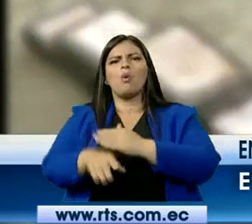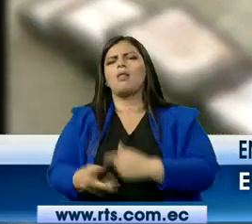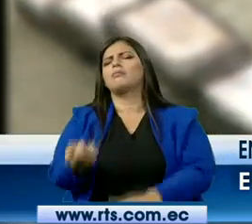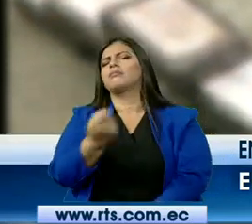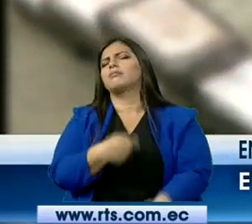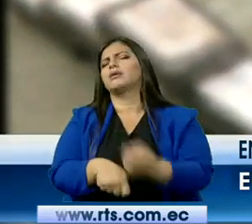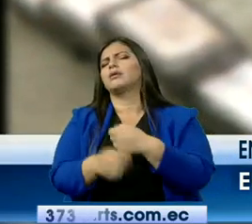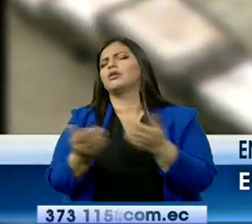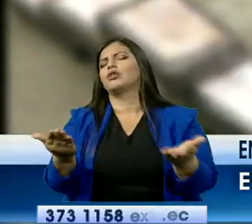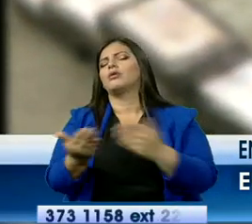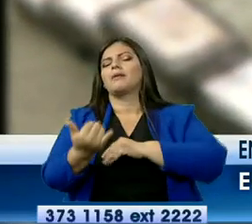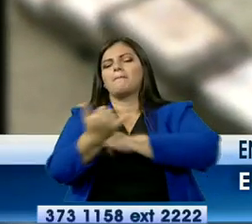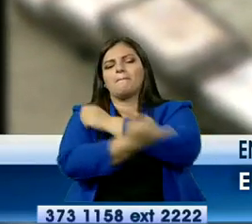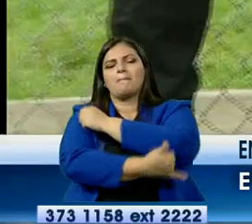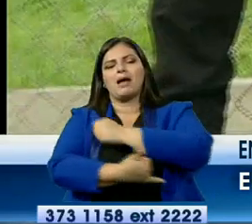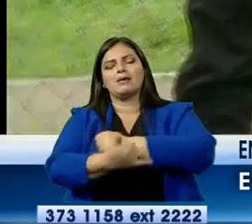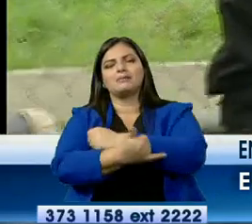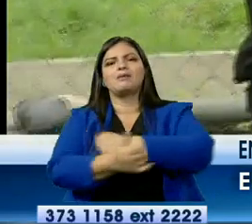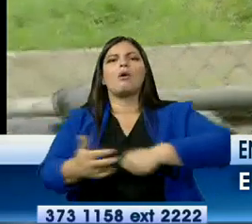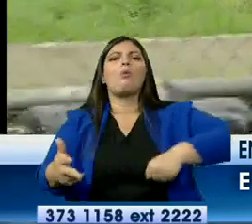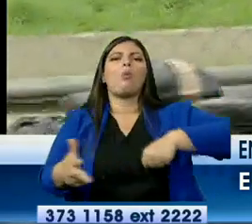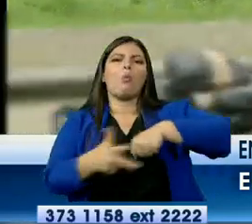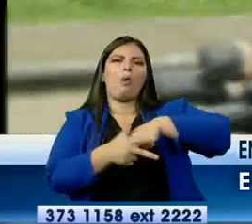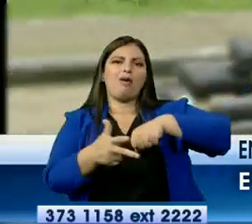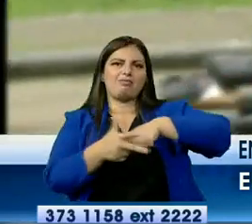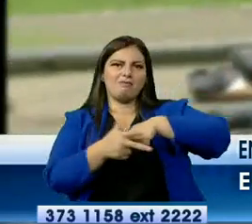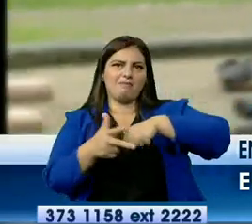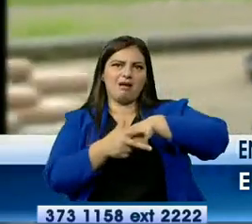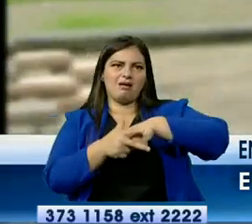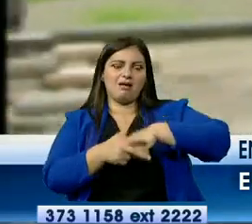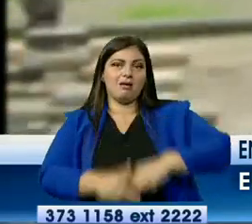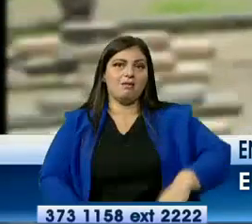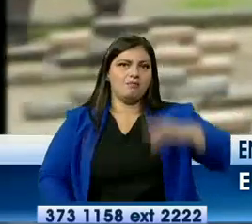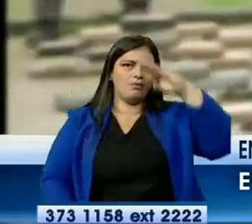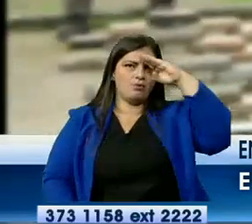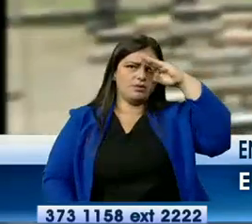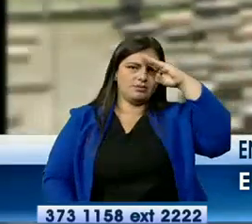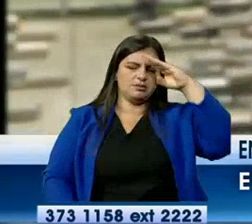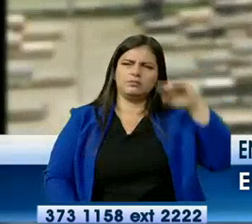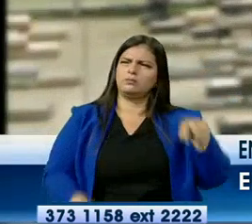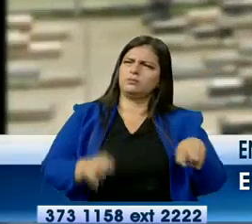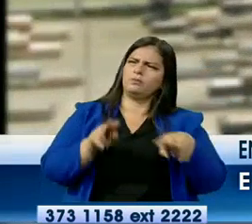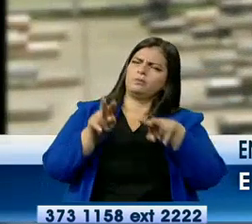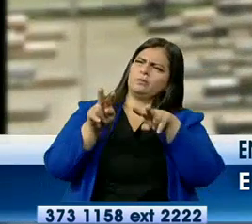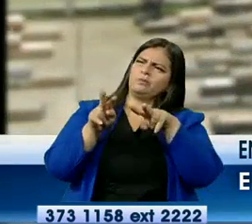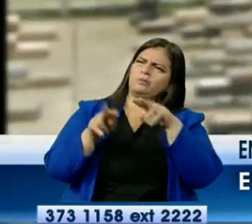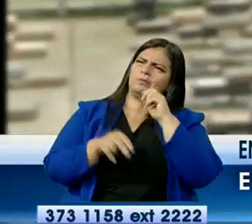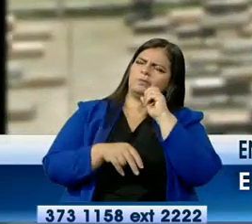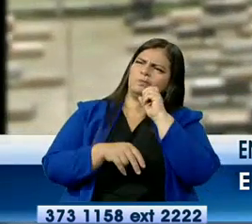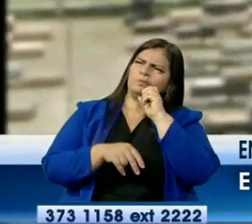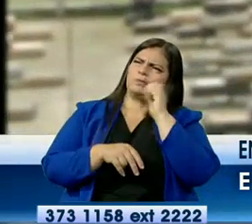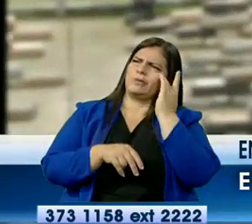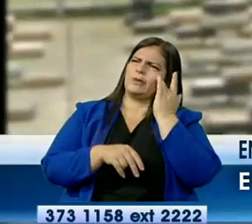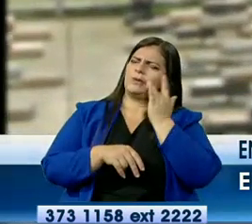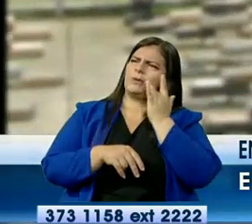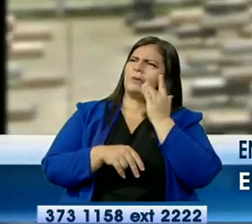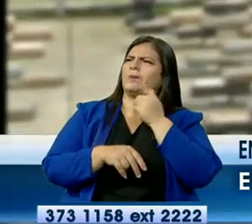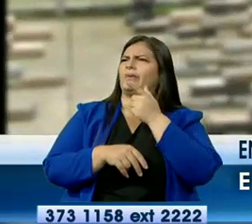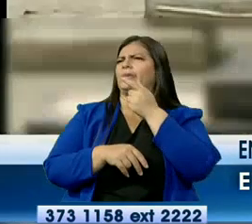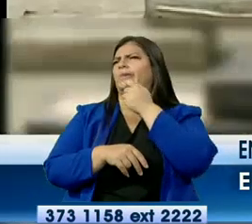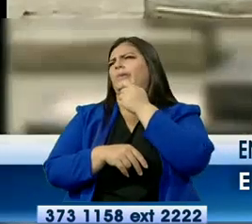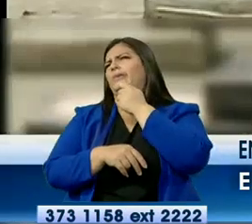contenedor sospechoso y cuando llevaron a los canes adiestrados, estos señalaban que algo extraño pasaba en el interior y